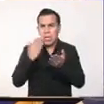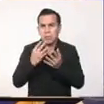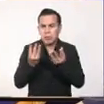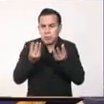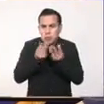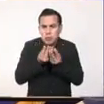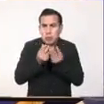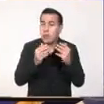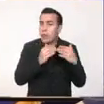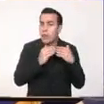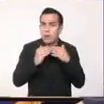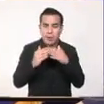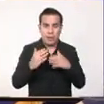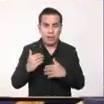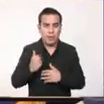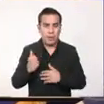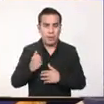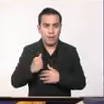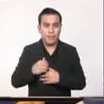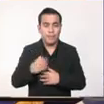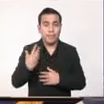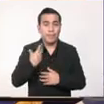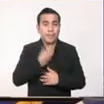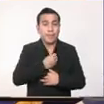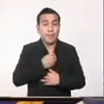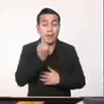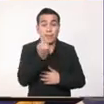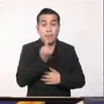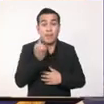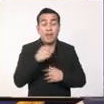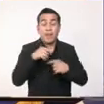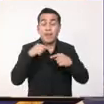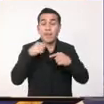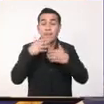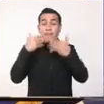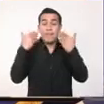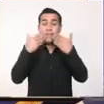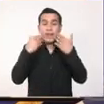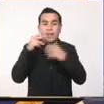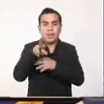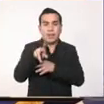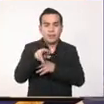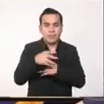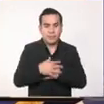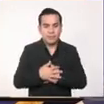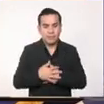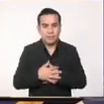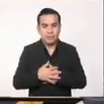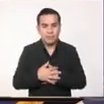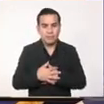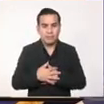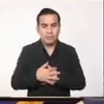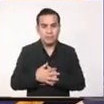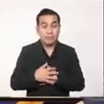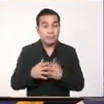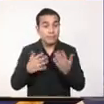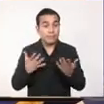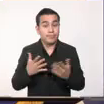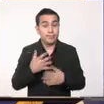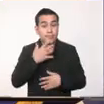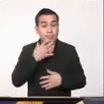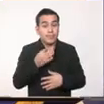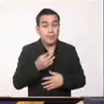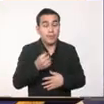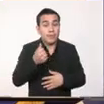en chiquito como Canadá. Y nuestra gente va a ser feliz y vamos a seguir siendo amigos como siempre hemos sido. Pero los